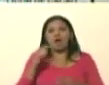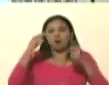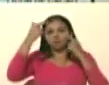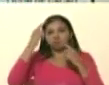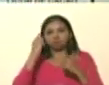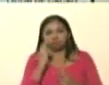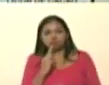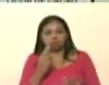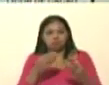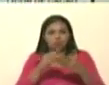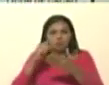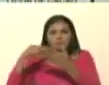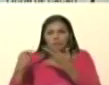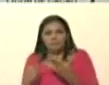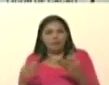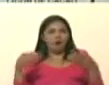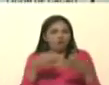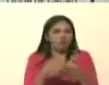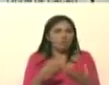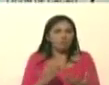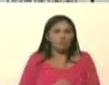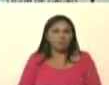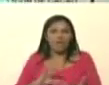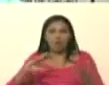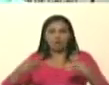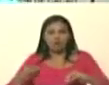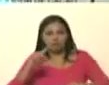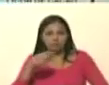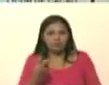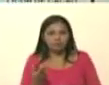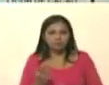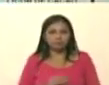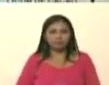pedir en los clubs